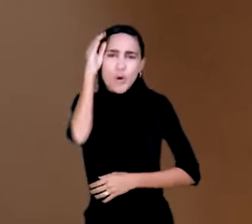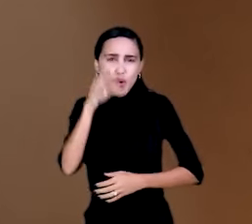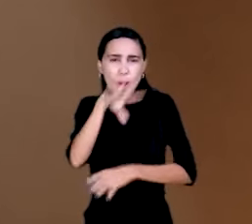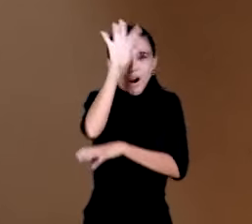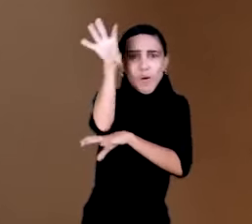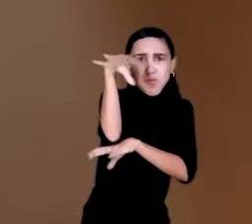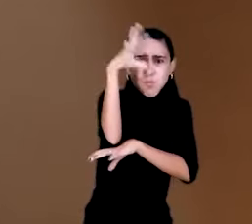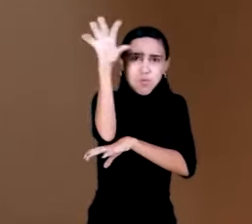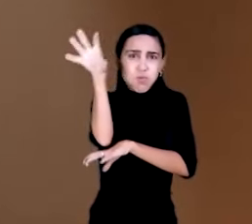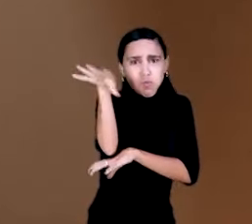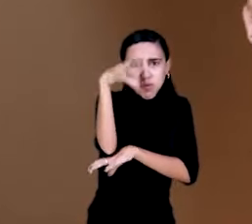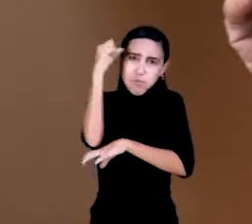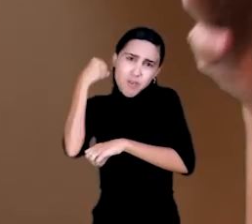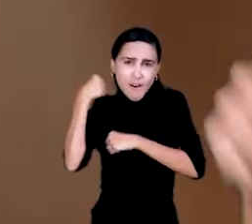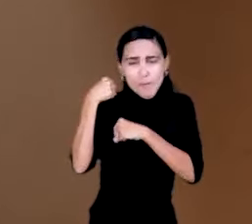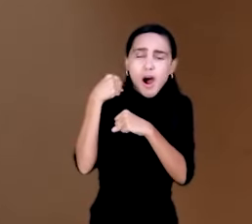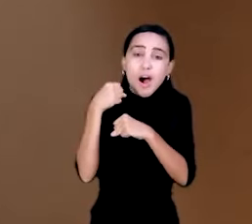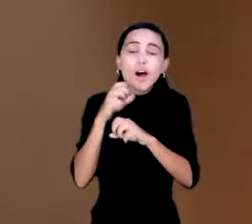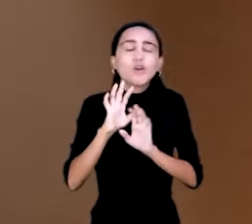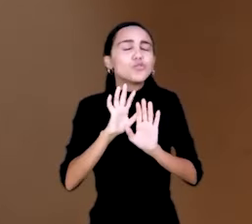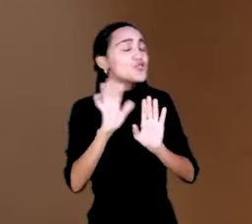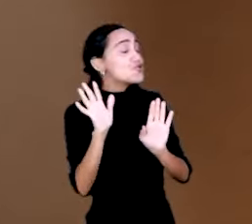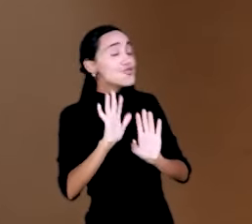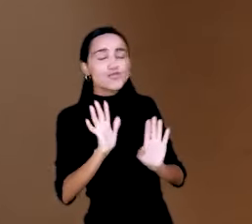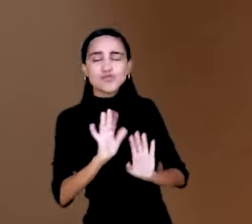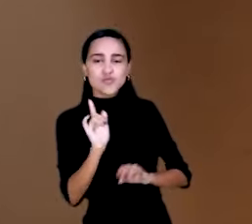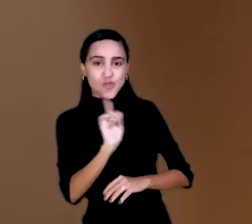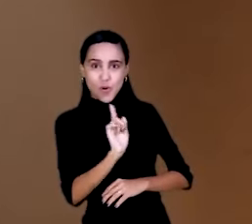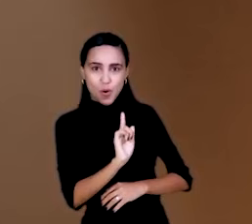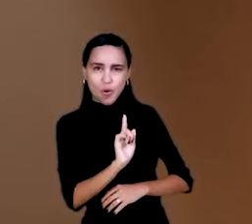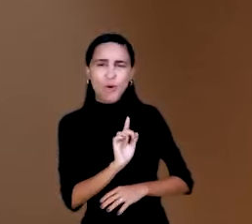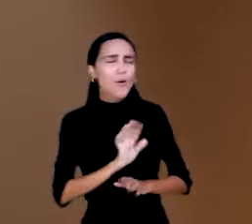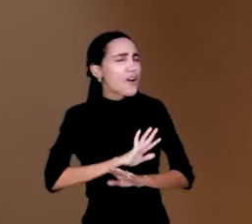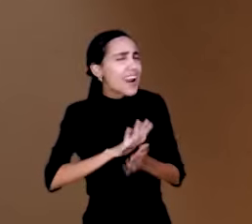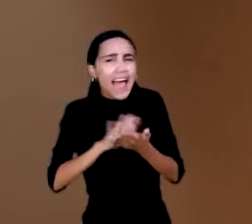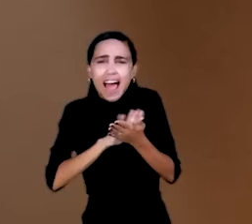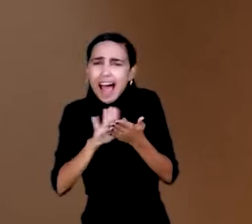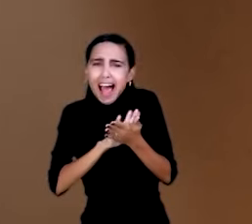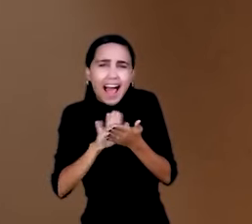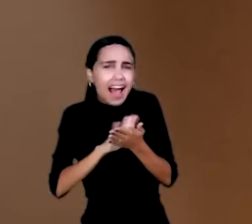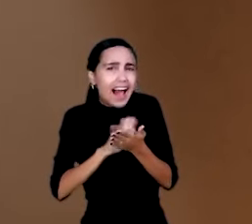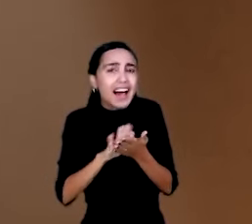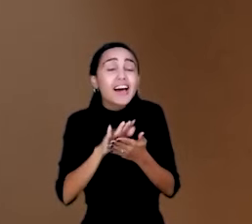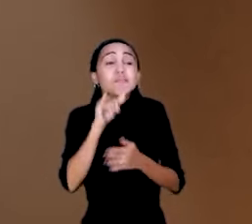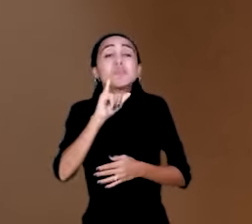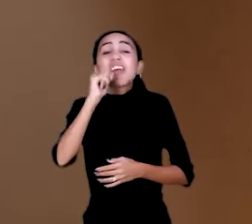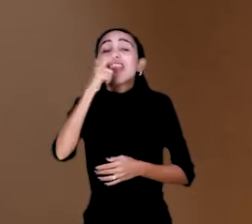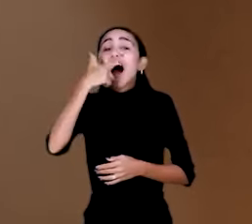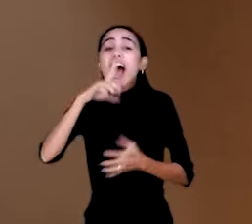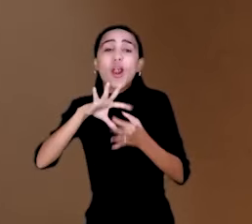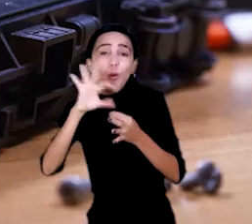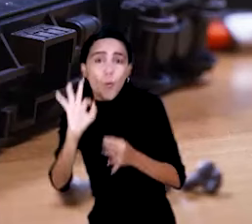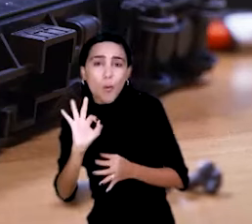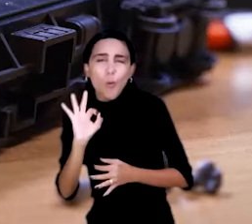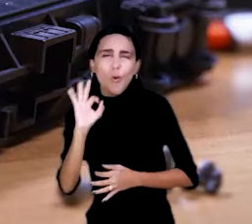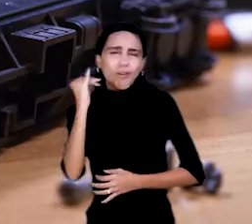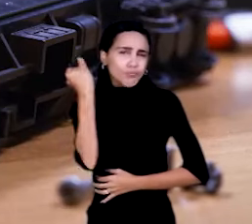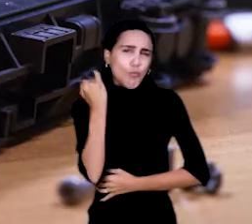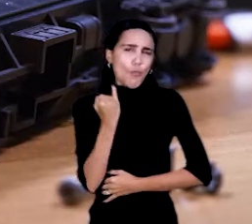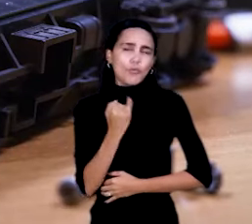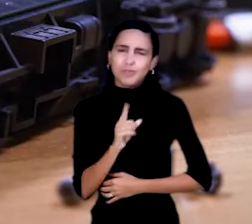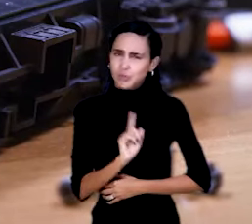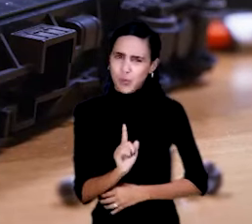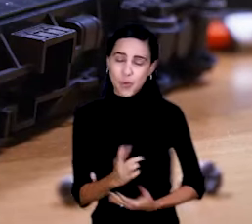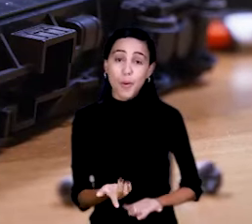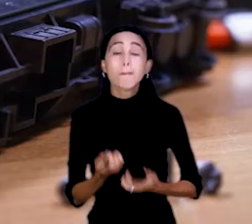viento y entonces... No, Federico, no. Esto no tiene nada que ver con el ingenioso hidalgo, Don Quijote de la Mancha. Aunque